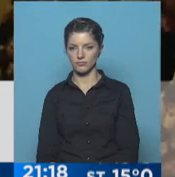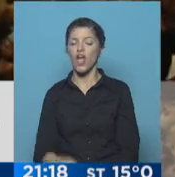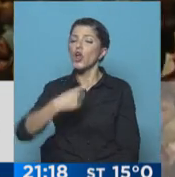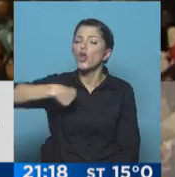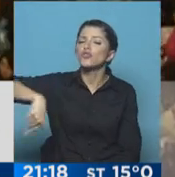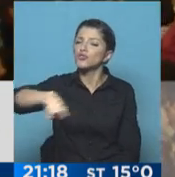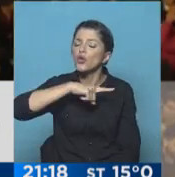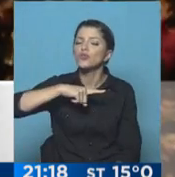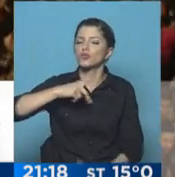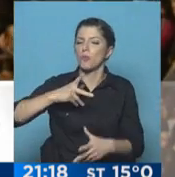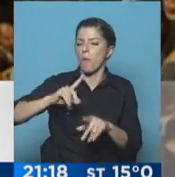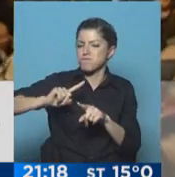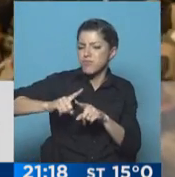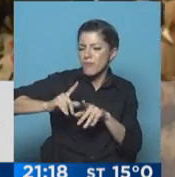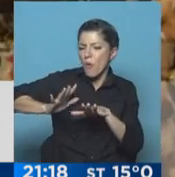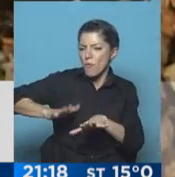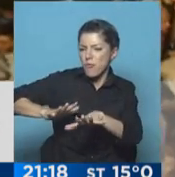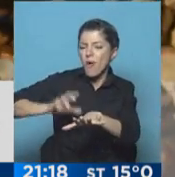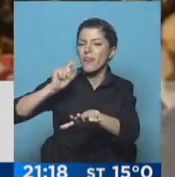somos militantes de la patria.